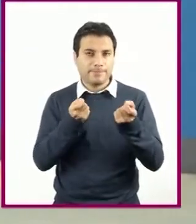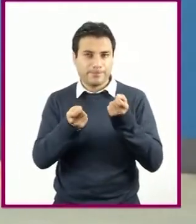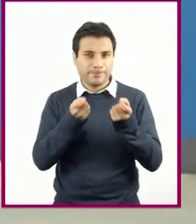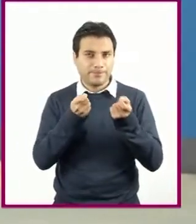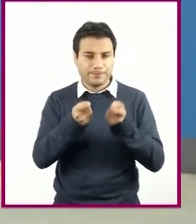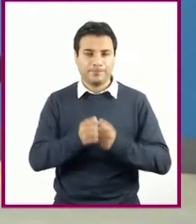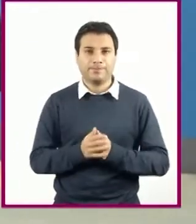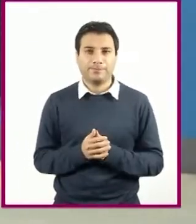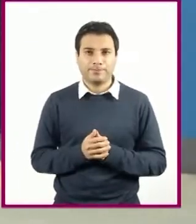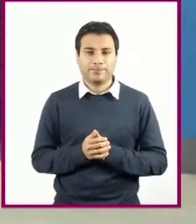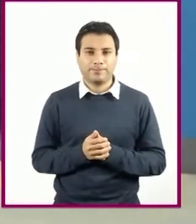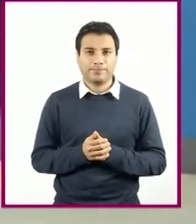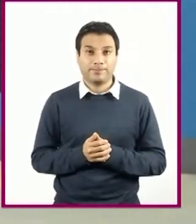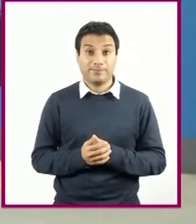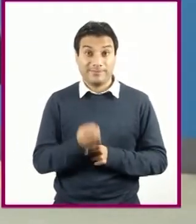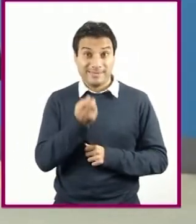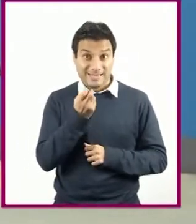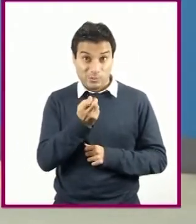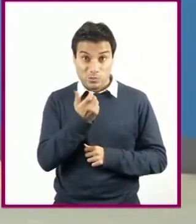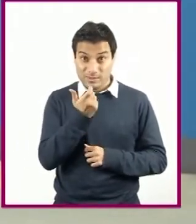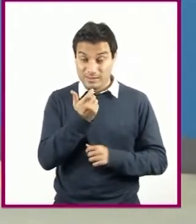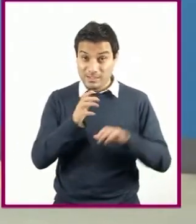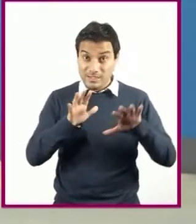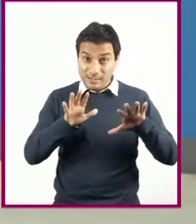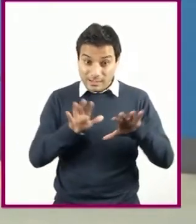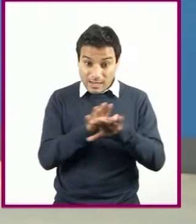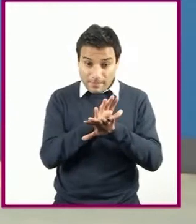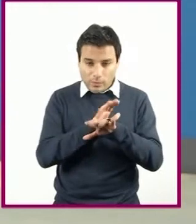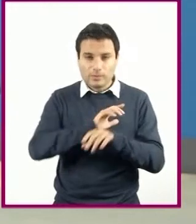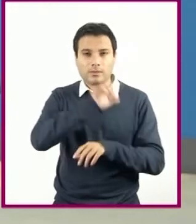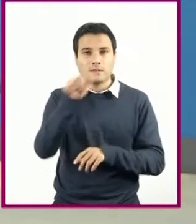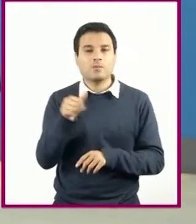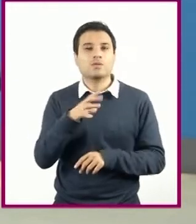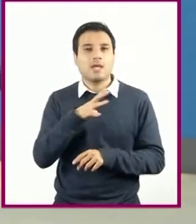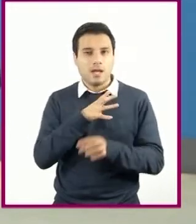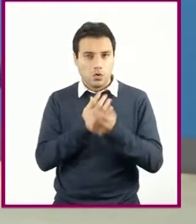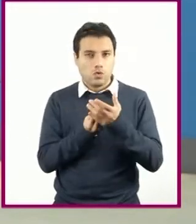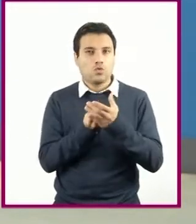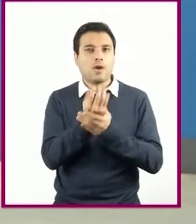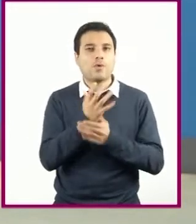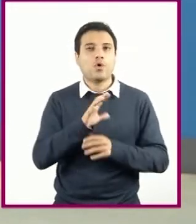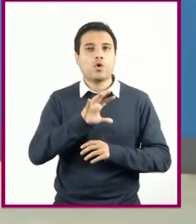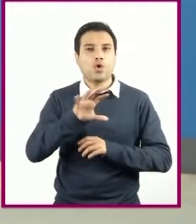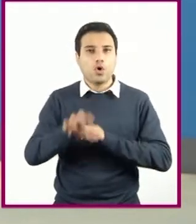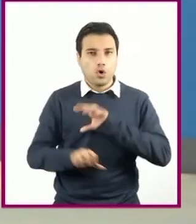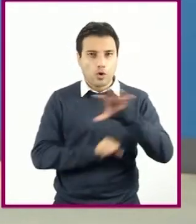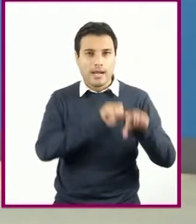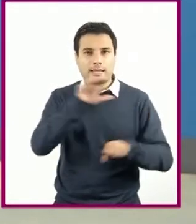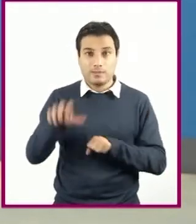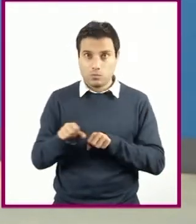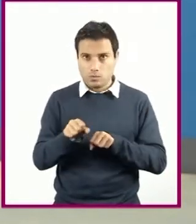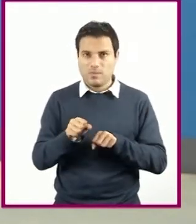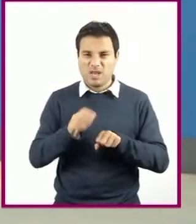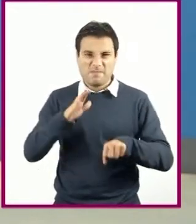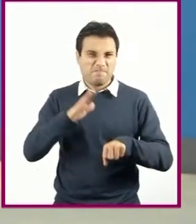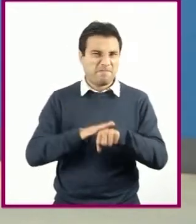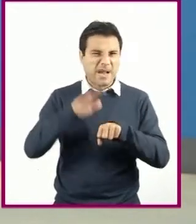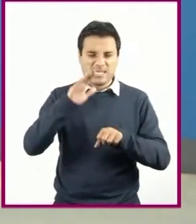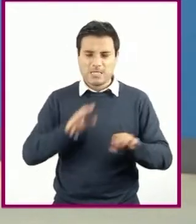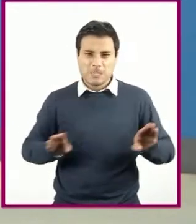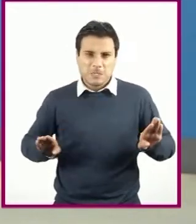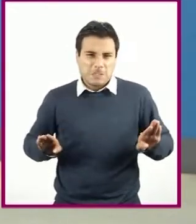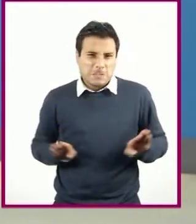Bajo este cambio en la economía, surgió un nuevo tipo de colonialismo mucho más agresivo que en los siglos